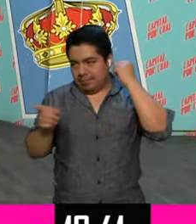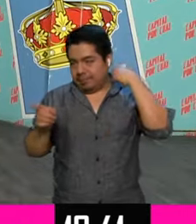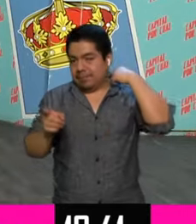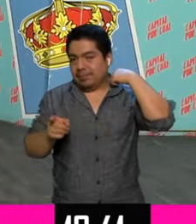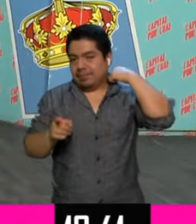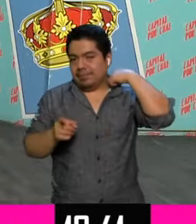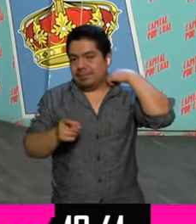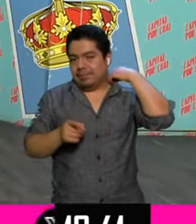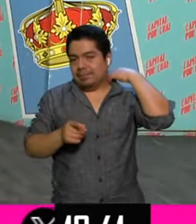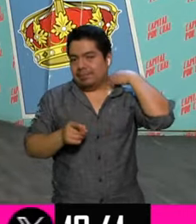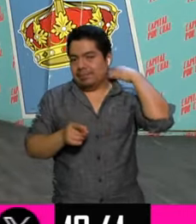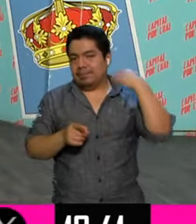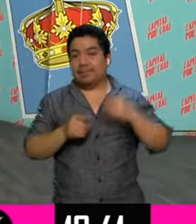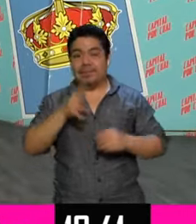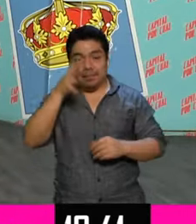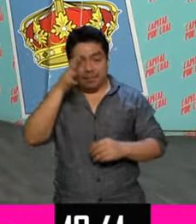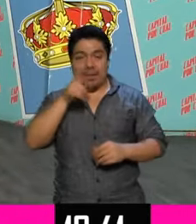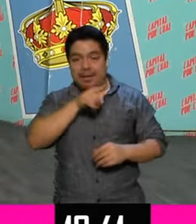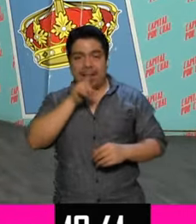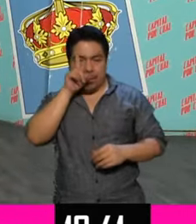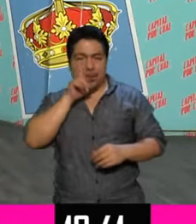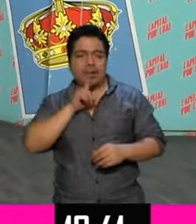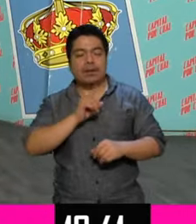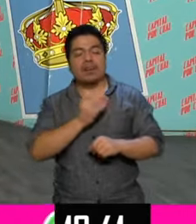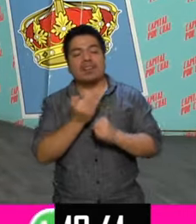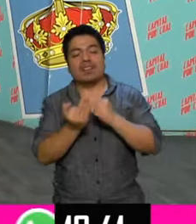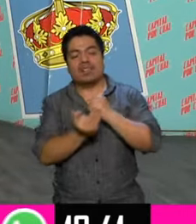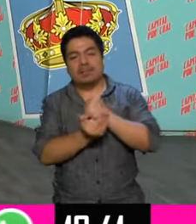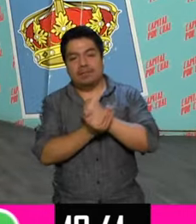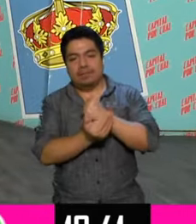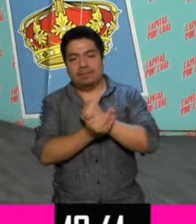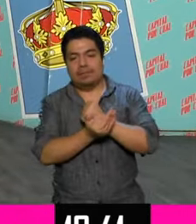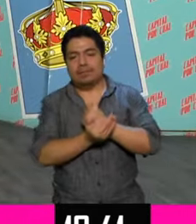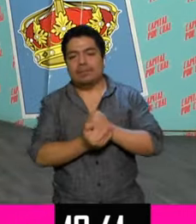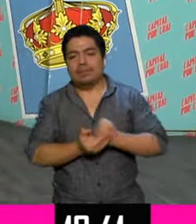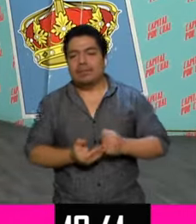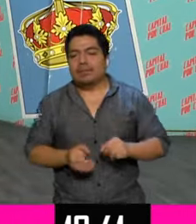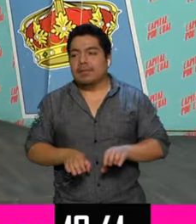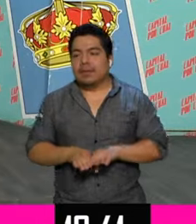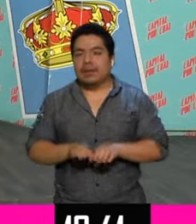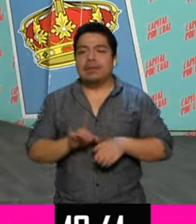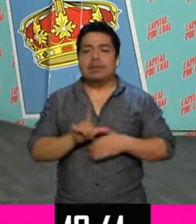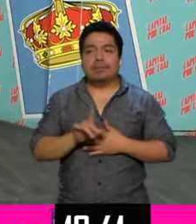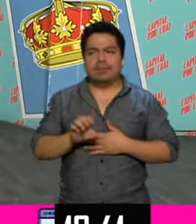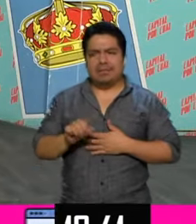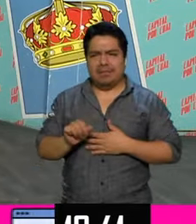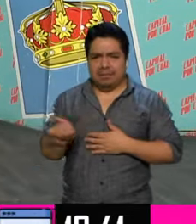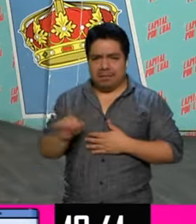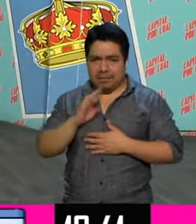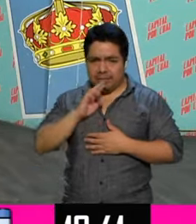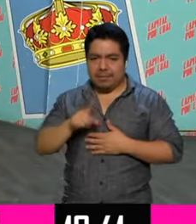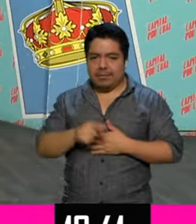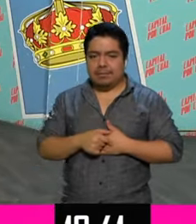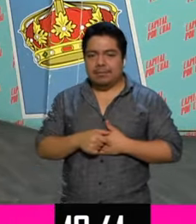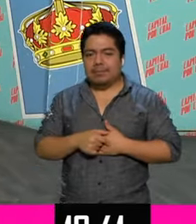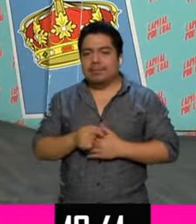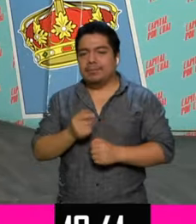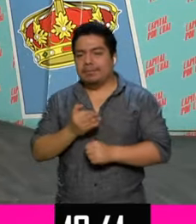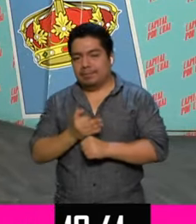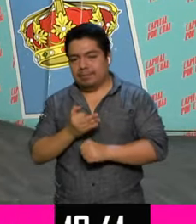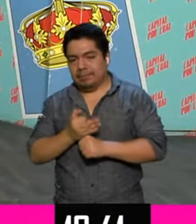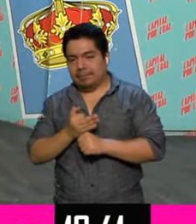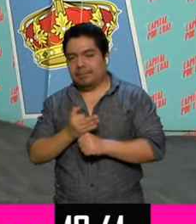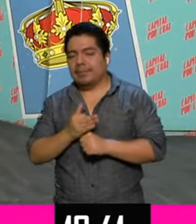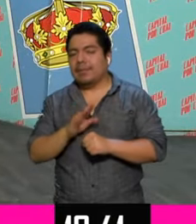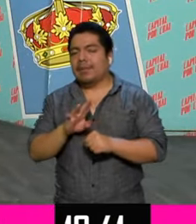la señorita, híjoles, se defienda, porque yo no, ni con qué me defiendo. No, ¿por qué no mejor Luis o... Pero primero, lo va a hacer en